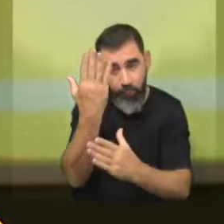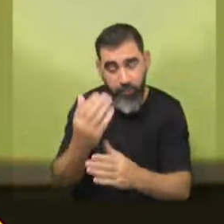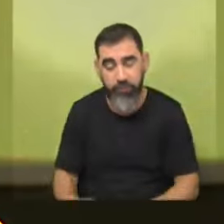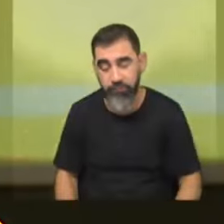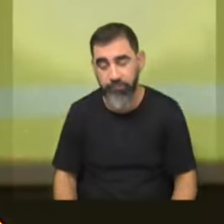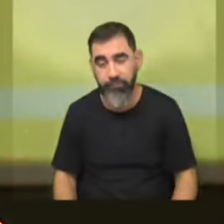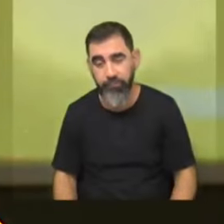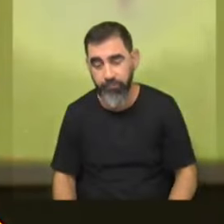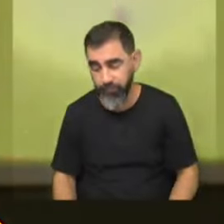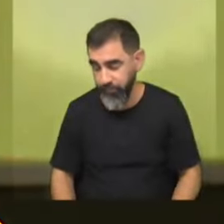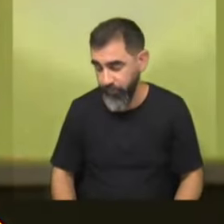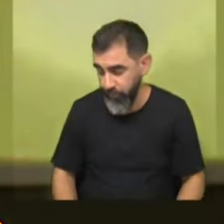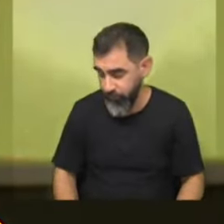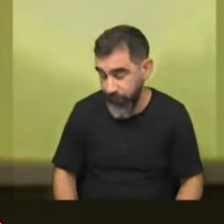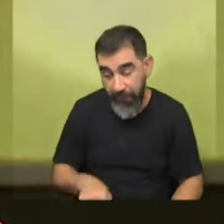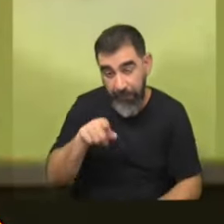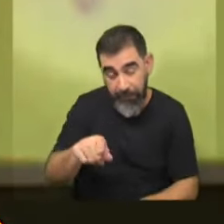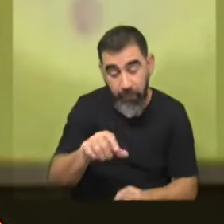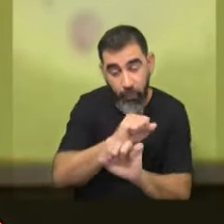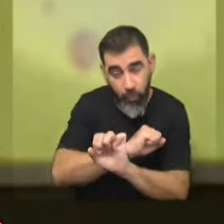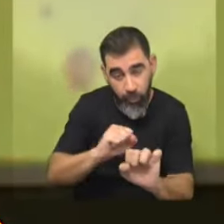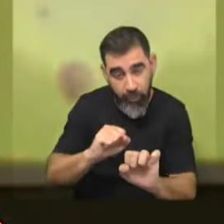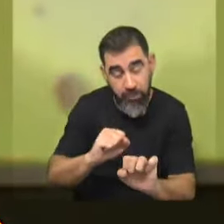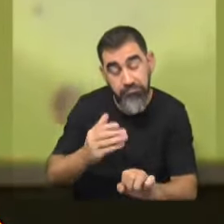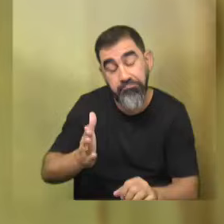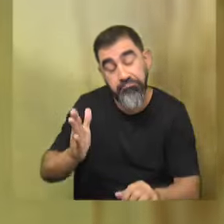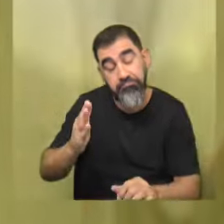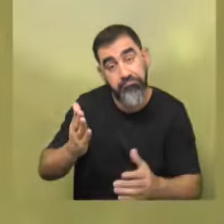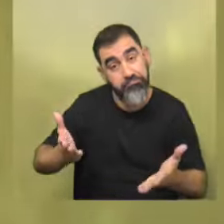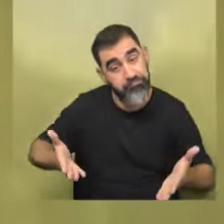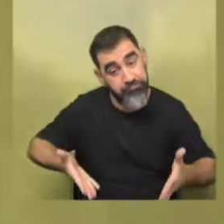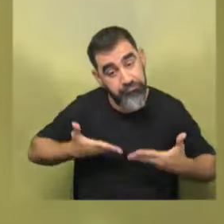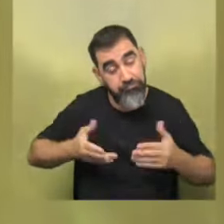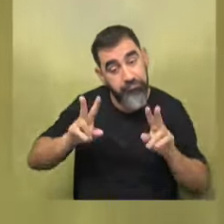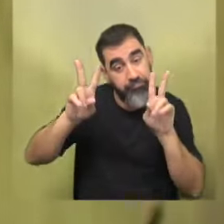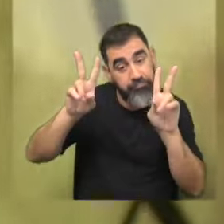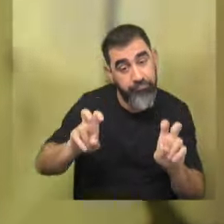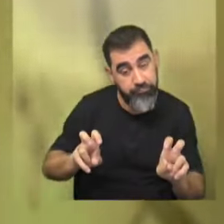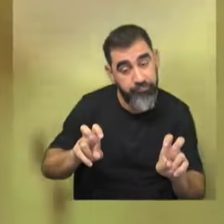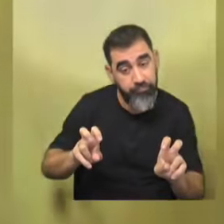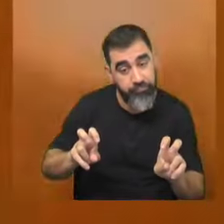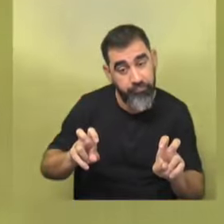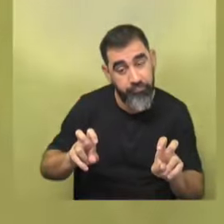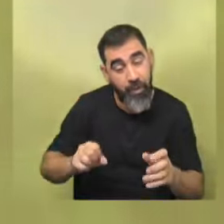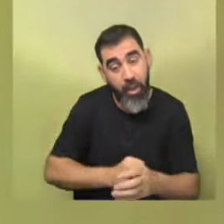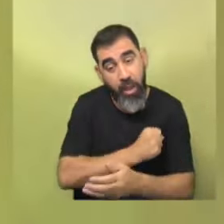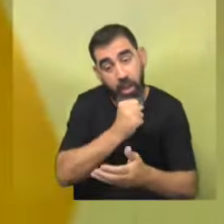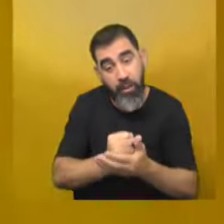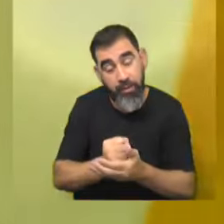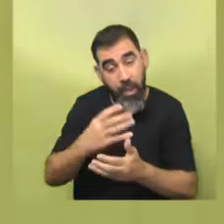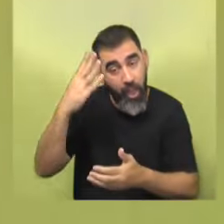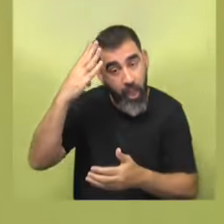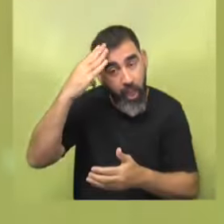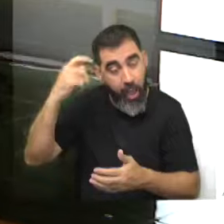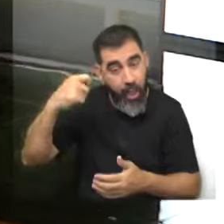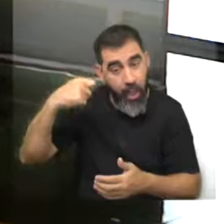seguís haciendo lo mismo. Y ahí se fueron entusiasmando, fueron entrando en tema, hasta que apareció Antel.